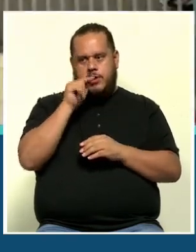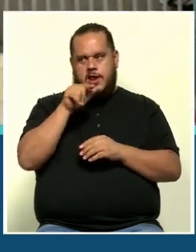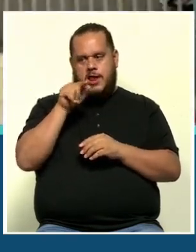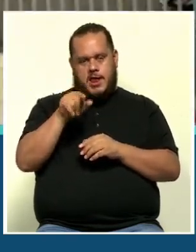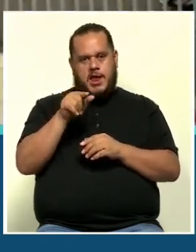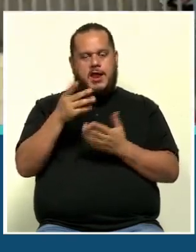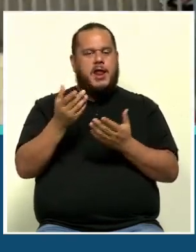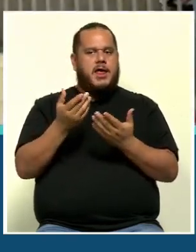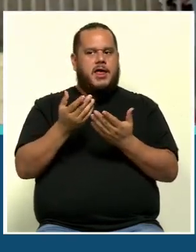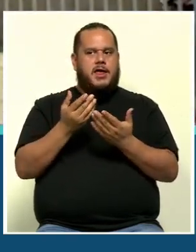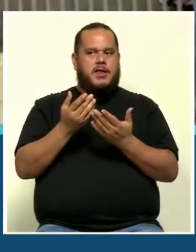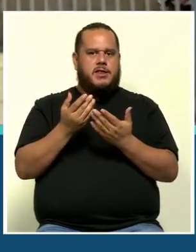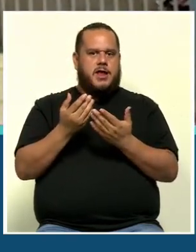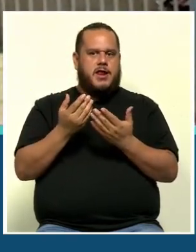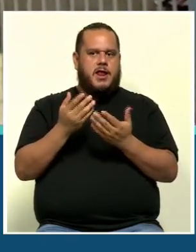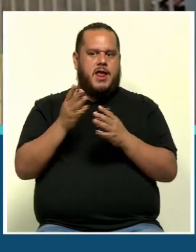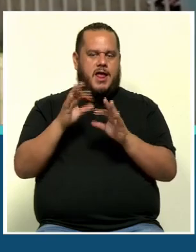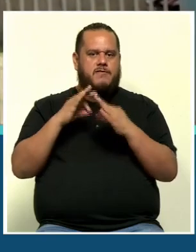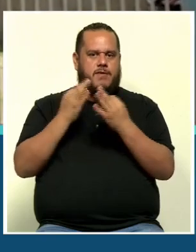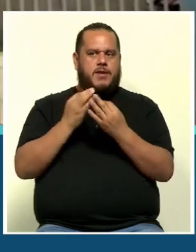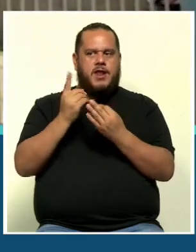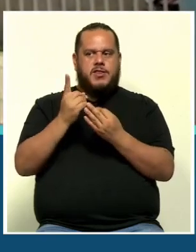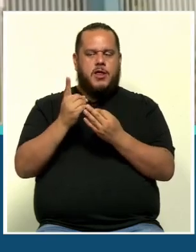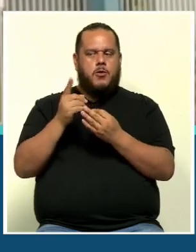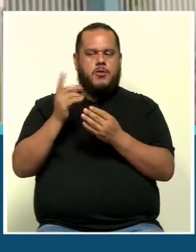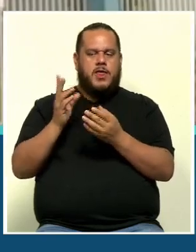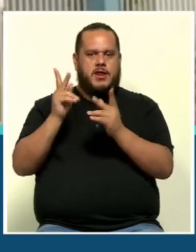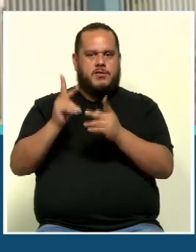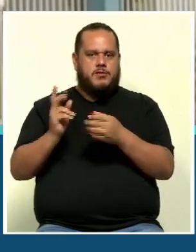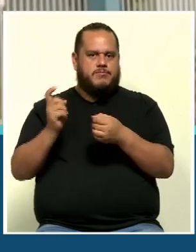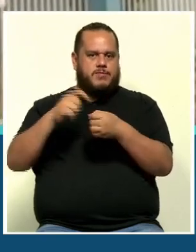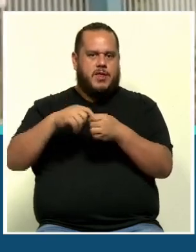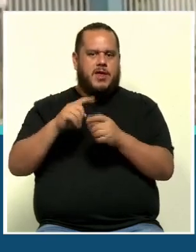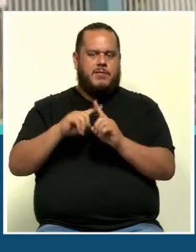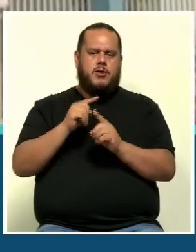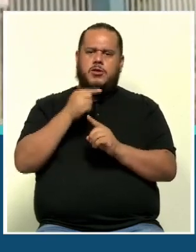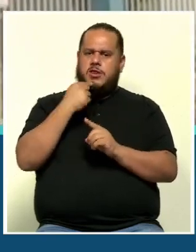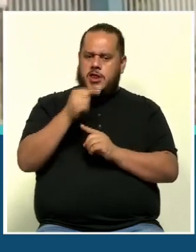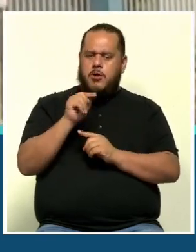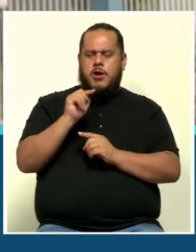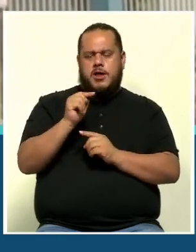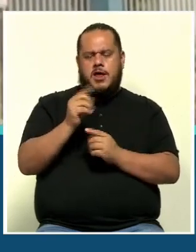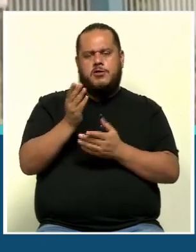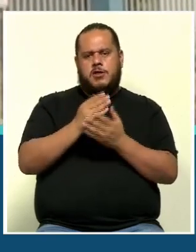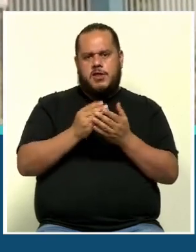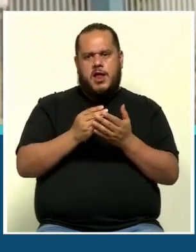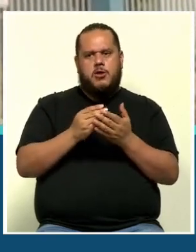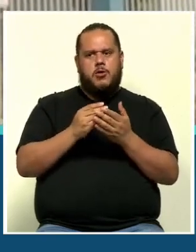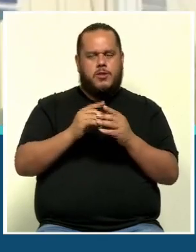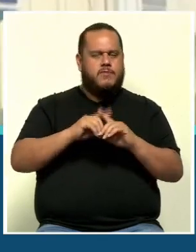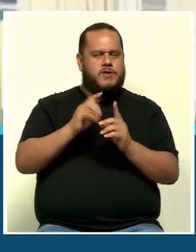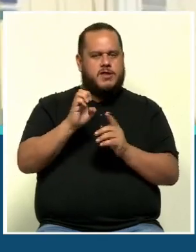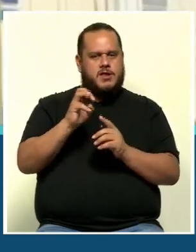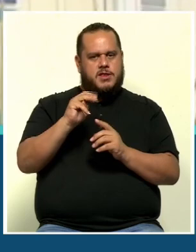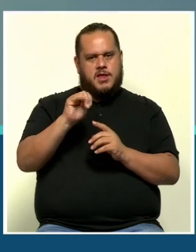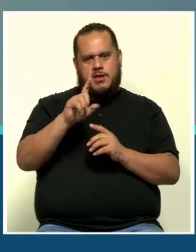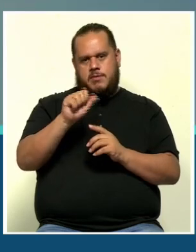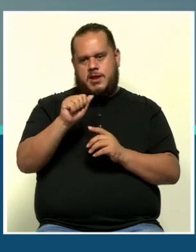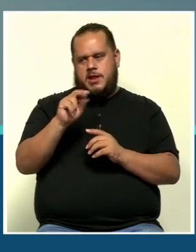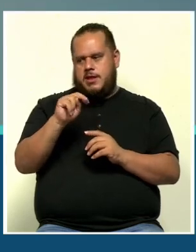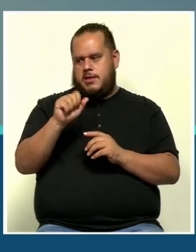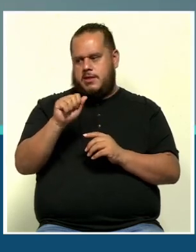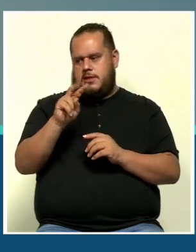las personas investigadas. Ante esto, el fiscal respondió que este caso es diferente a las inhibitorias de Emilia Navas. Situación muy